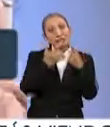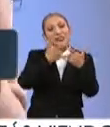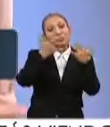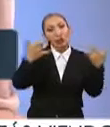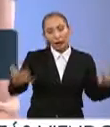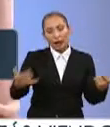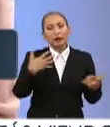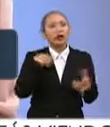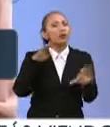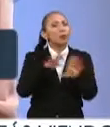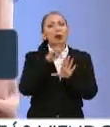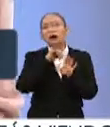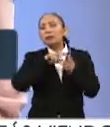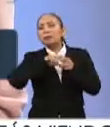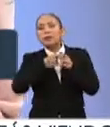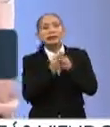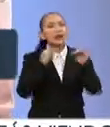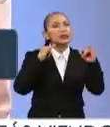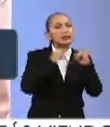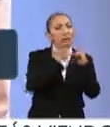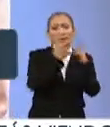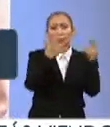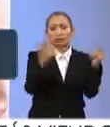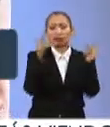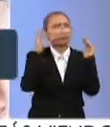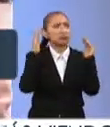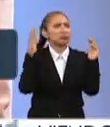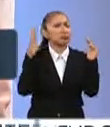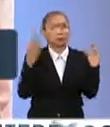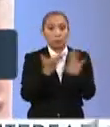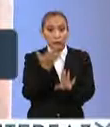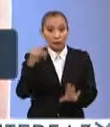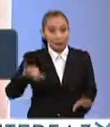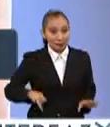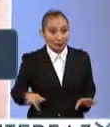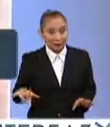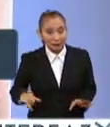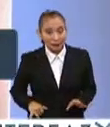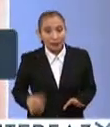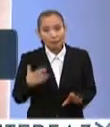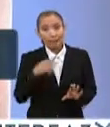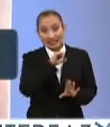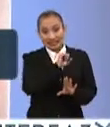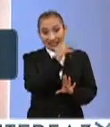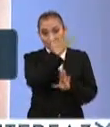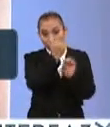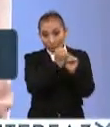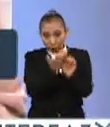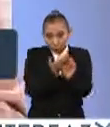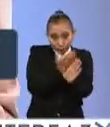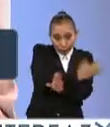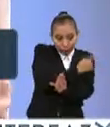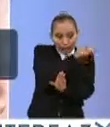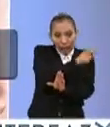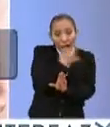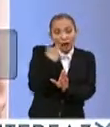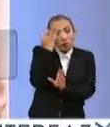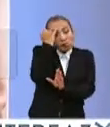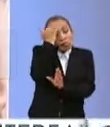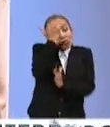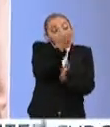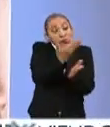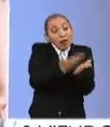historia. Ahora, ¿cómo surge este instituto? Que es una historia increíble, muy interesante. Hace 65 años hubo una